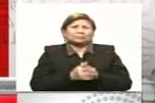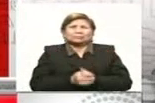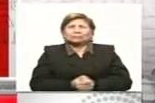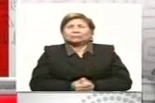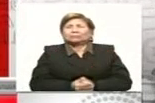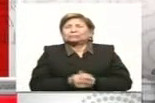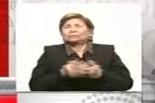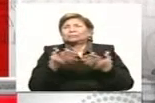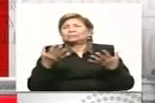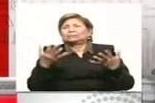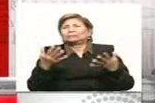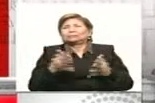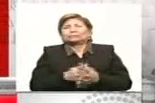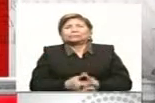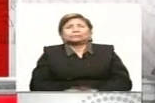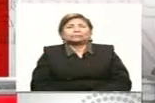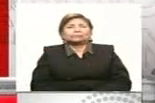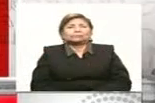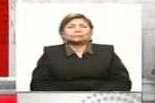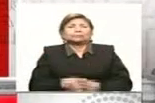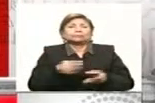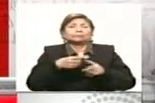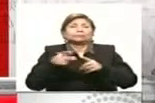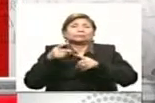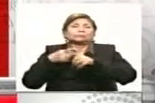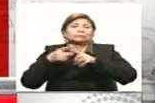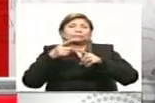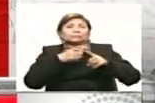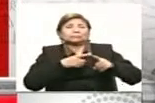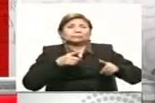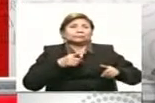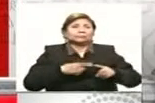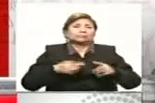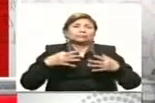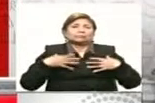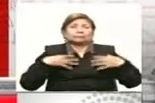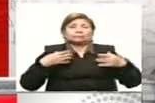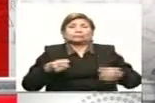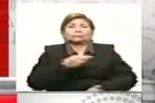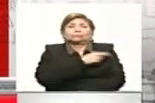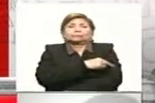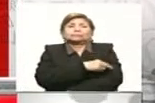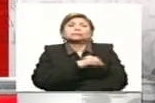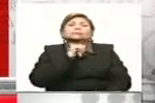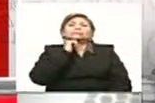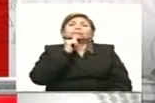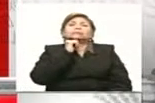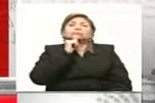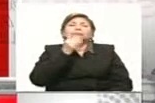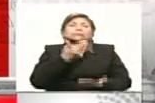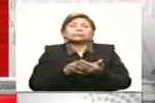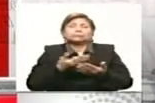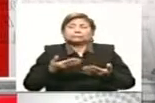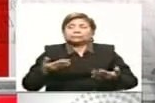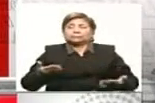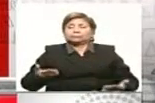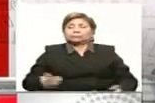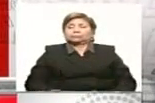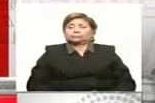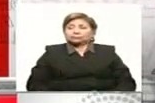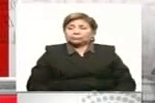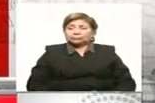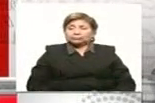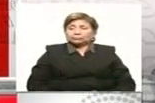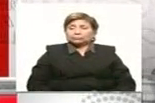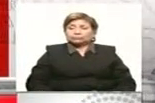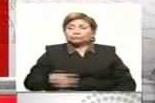Huachocolpa, tenemos un centenares de números de centros de salud que falta el equipamiento. Por